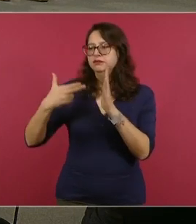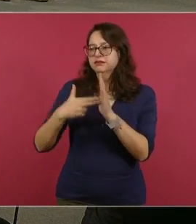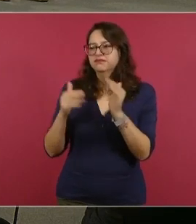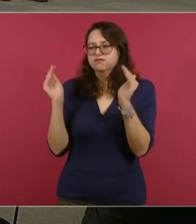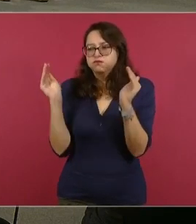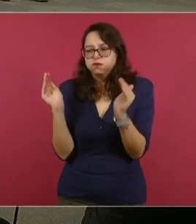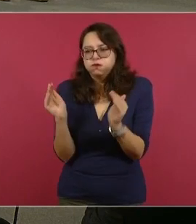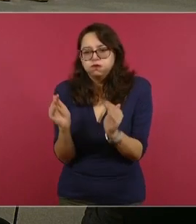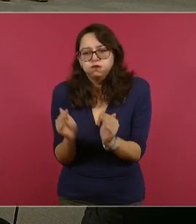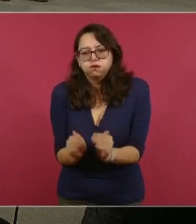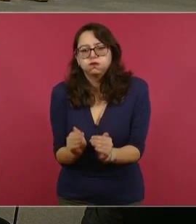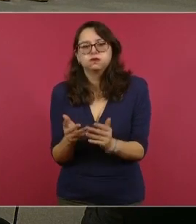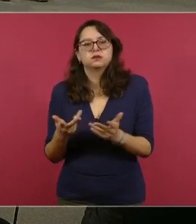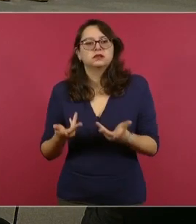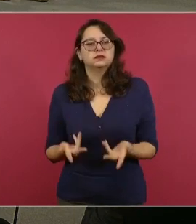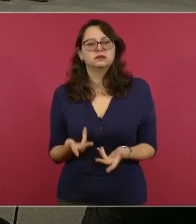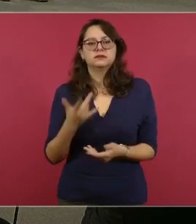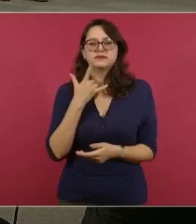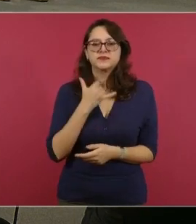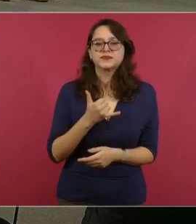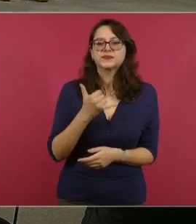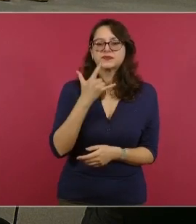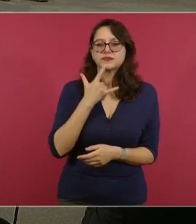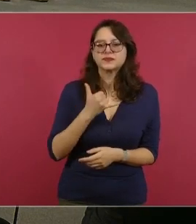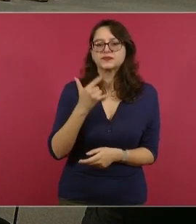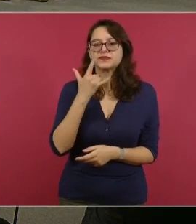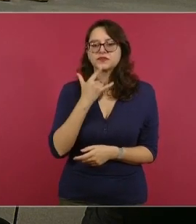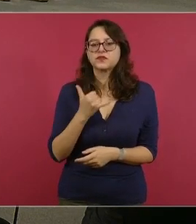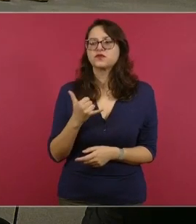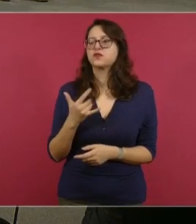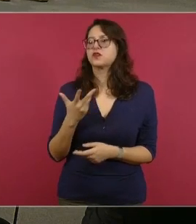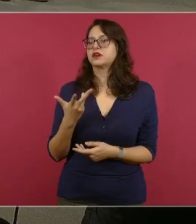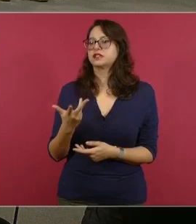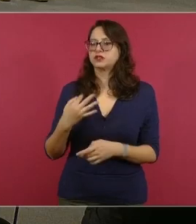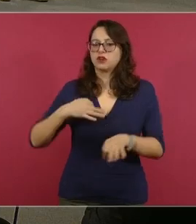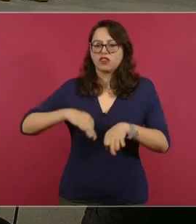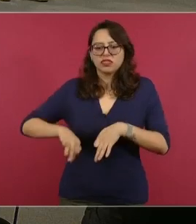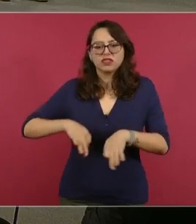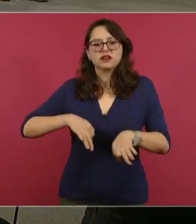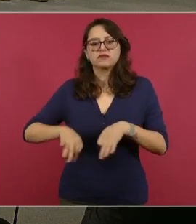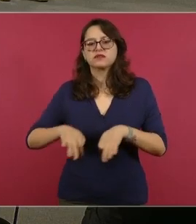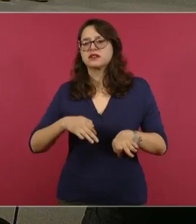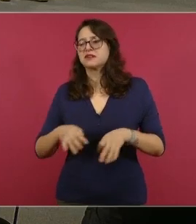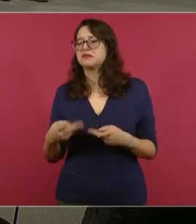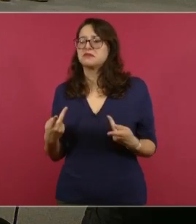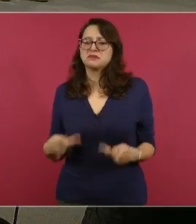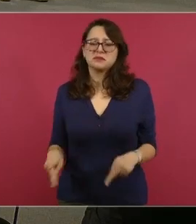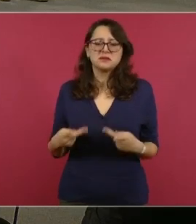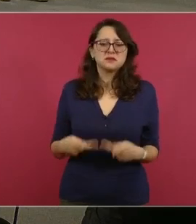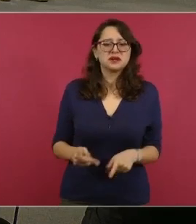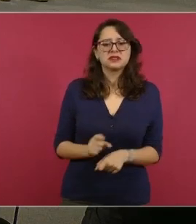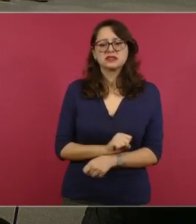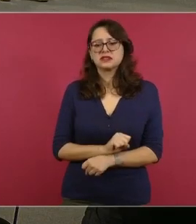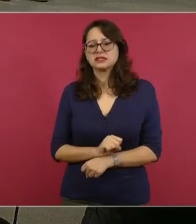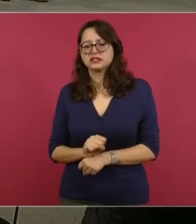los que se buscan la vida en el comercio con palapas.